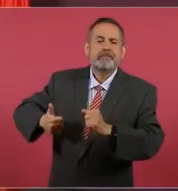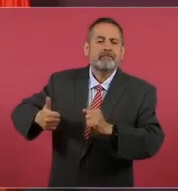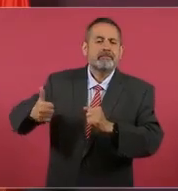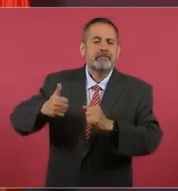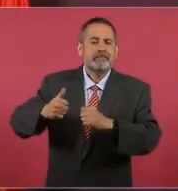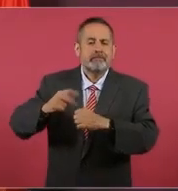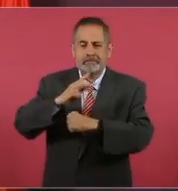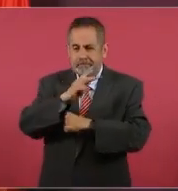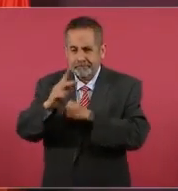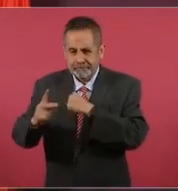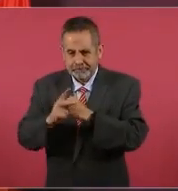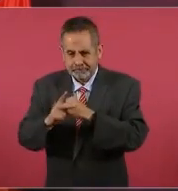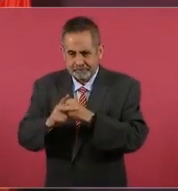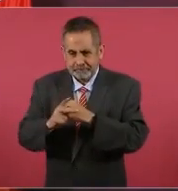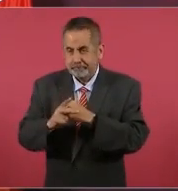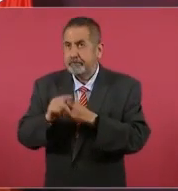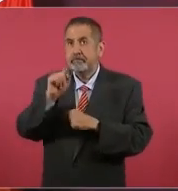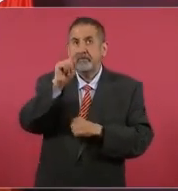lo mejor del mundo.